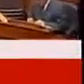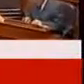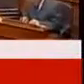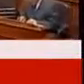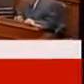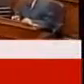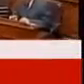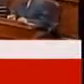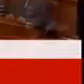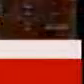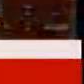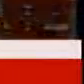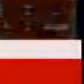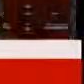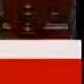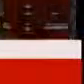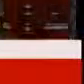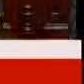Resultado final,